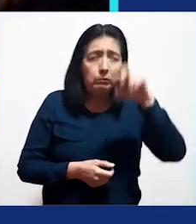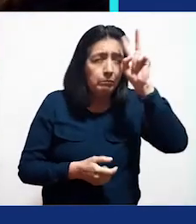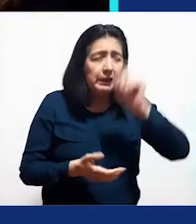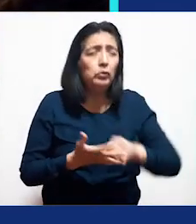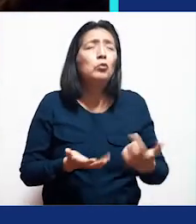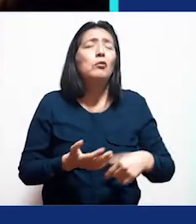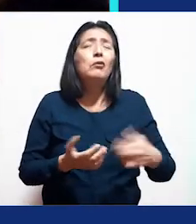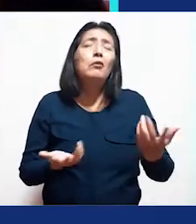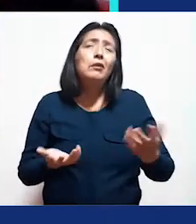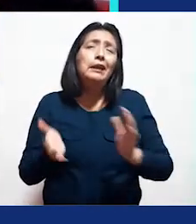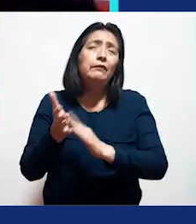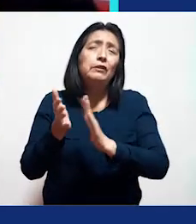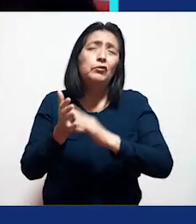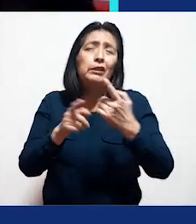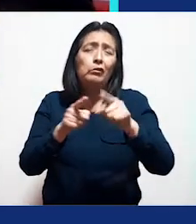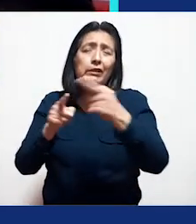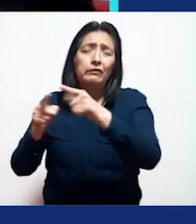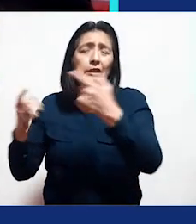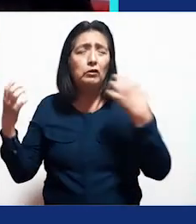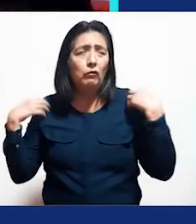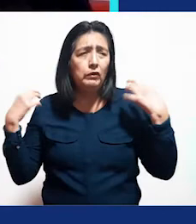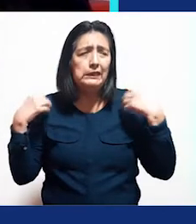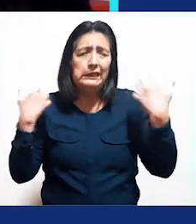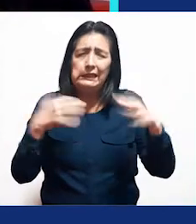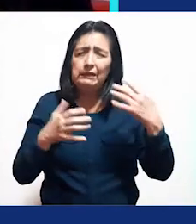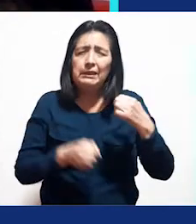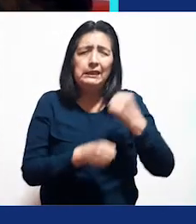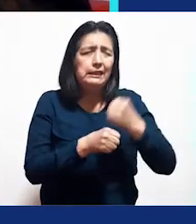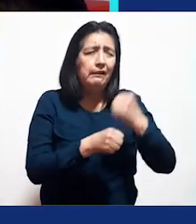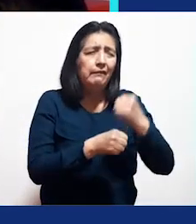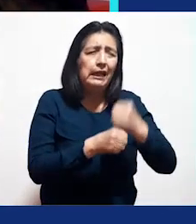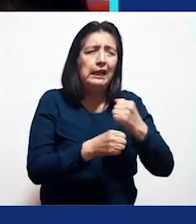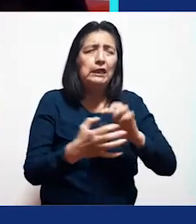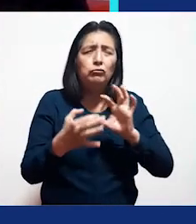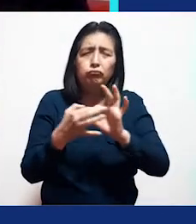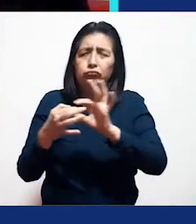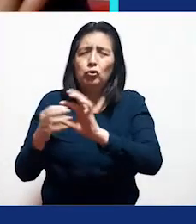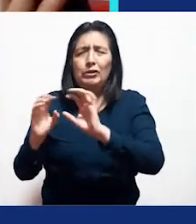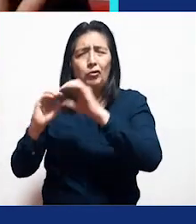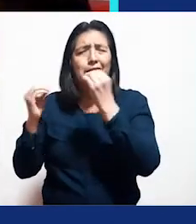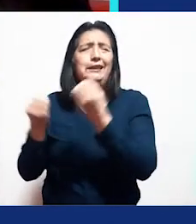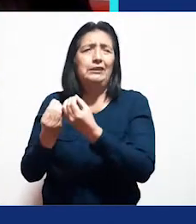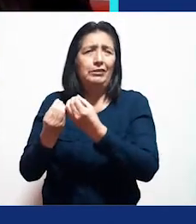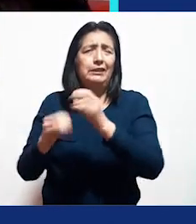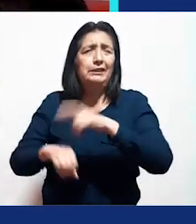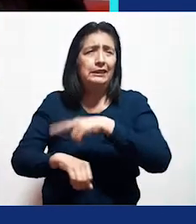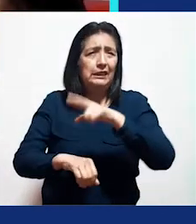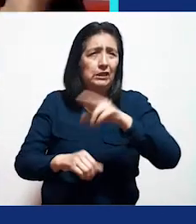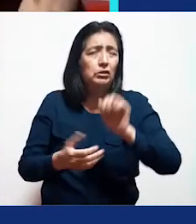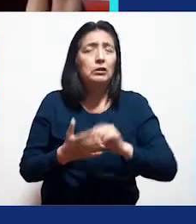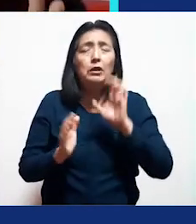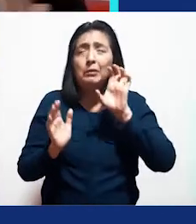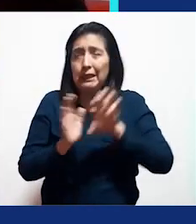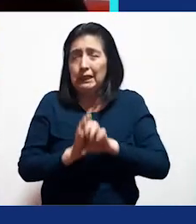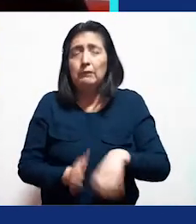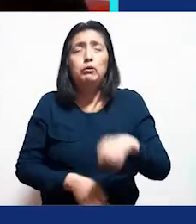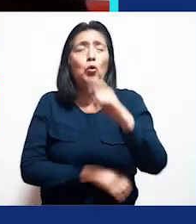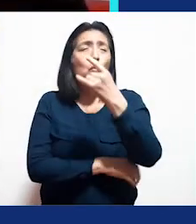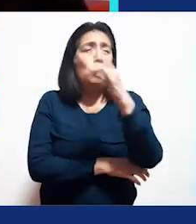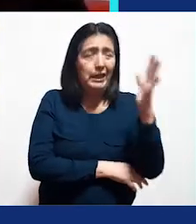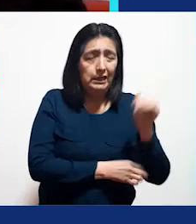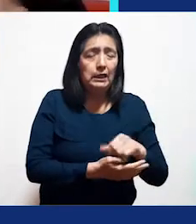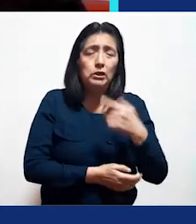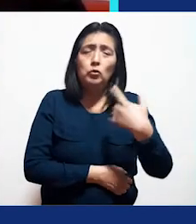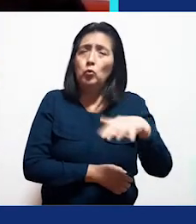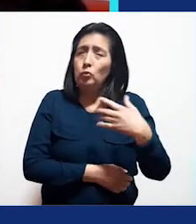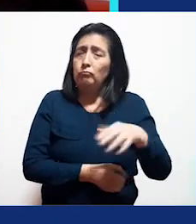diversas oficinas defensoriales, viene articulando permanentemente con las organizaciones regionales. El caso de Ucayali, por ejemplo, donde está